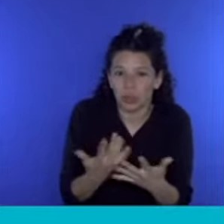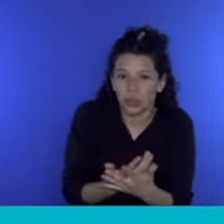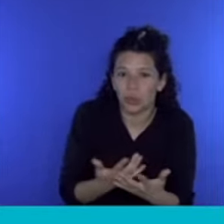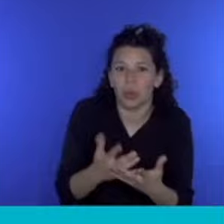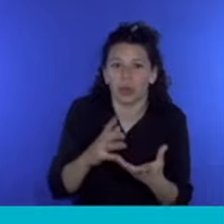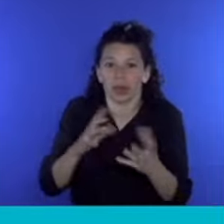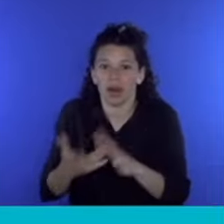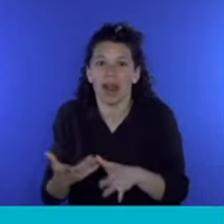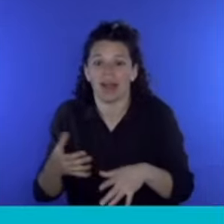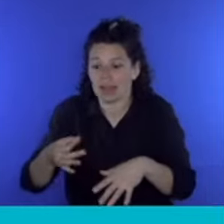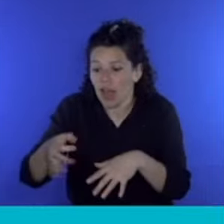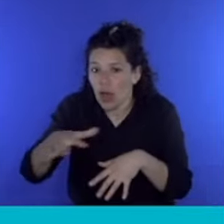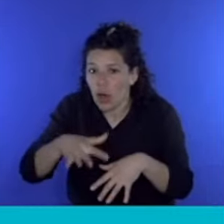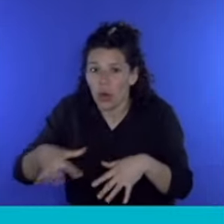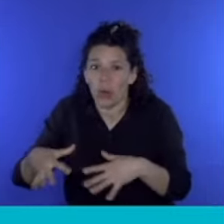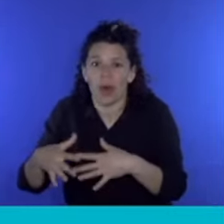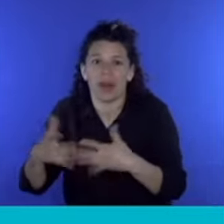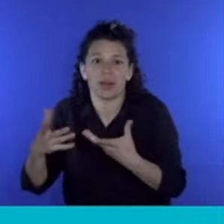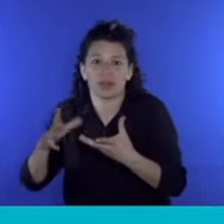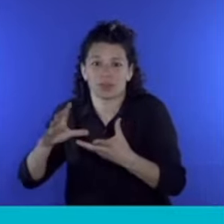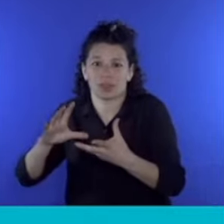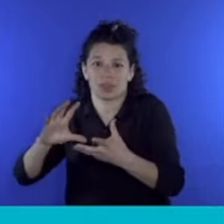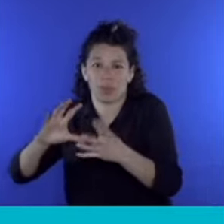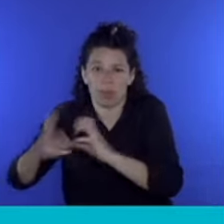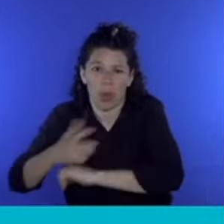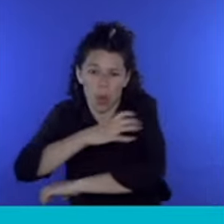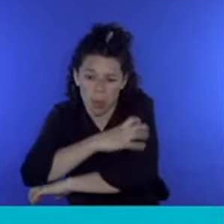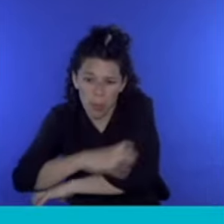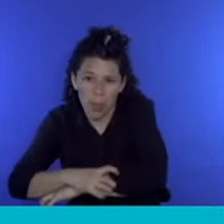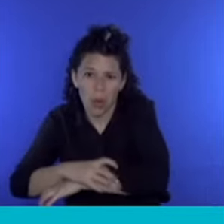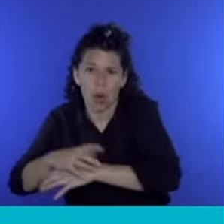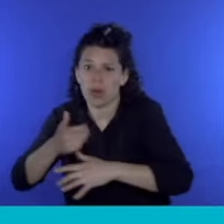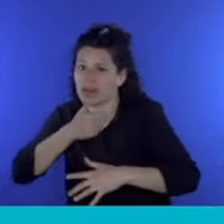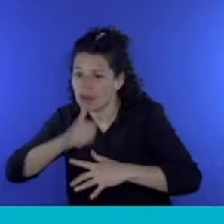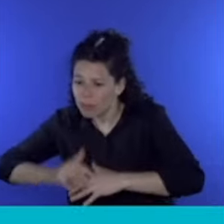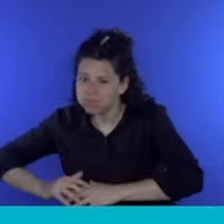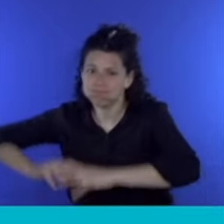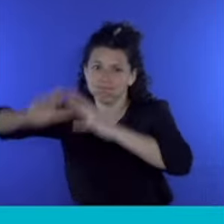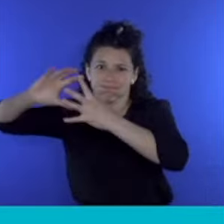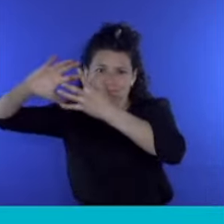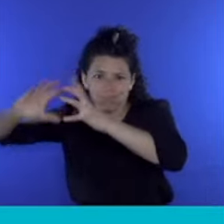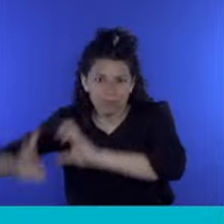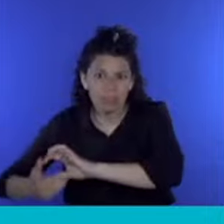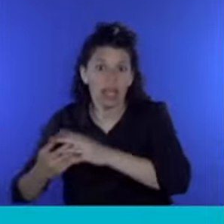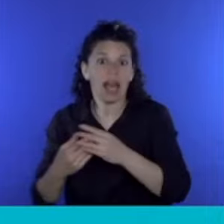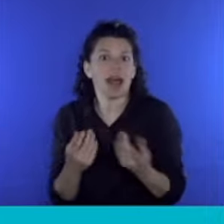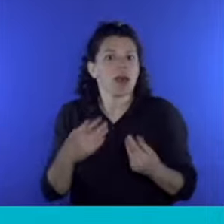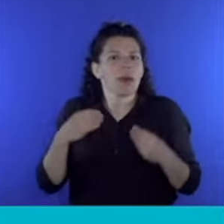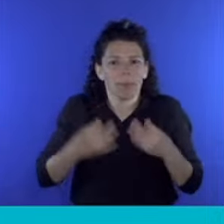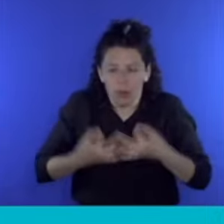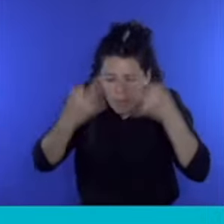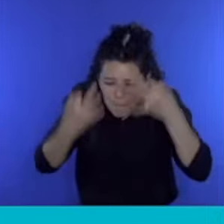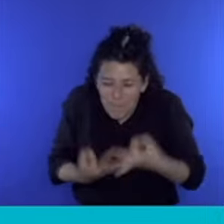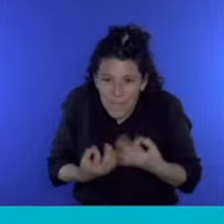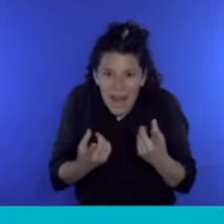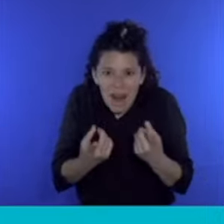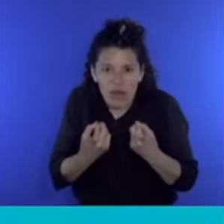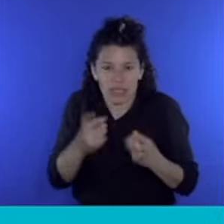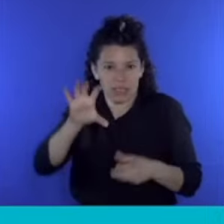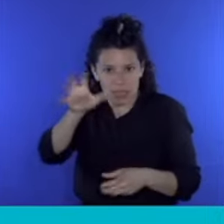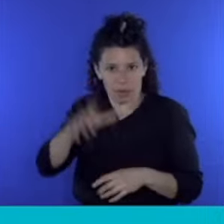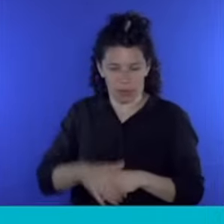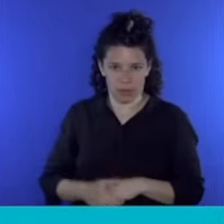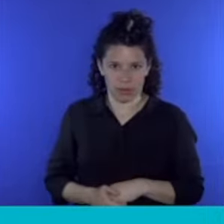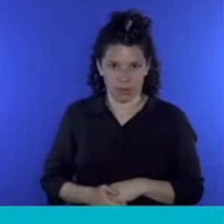barrios con poca infraestructura que se inundan. Y entonces discutimos bien las necesidades de la provincia. Porque nosotros no vemos esa situación. Incluso ayer escuchamos a